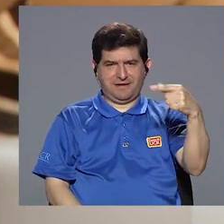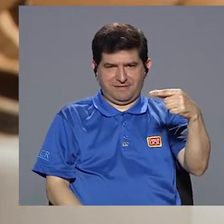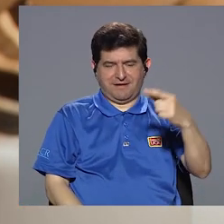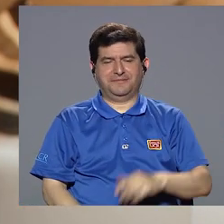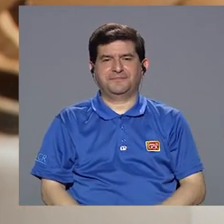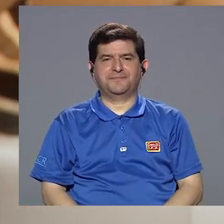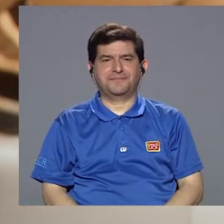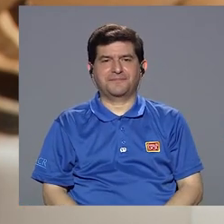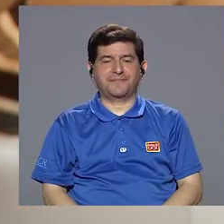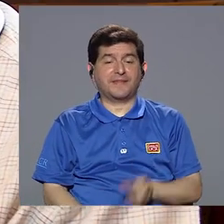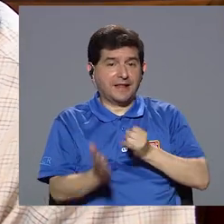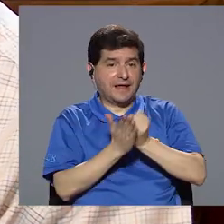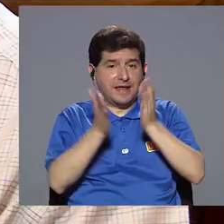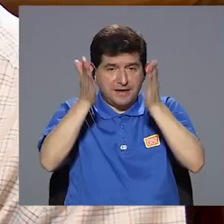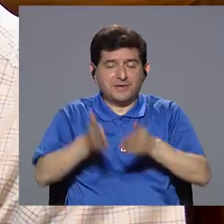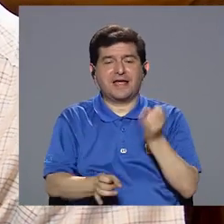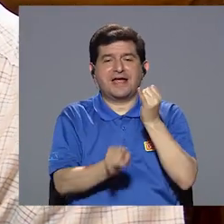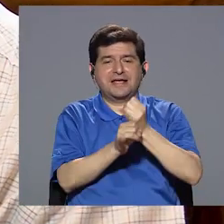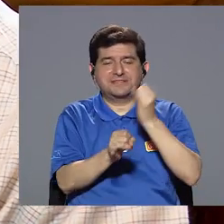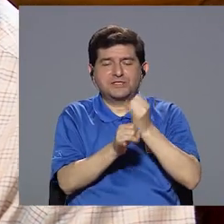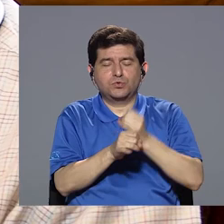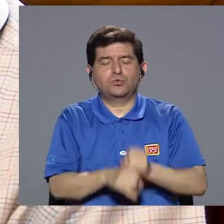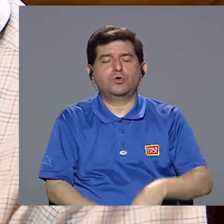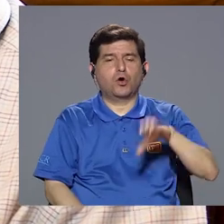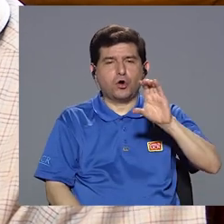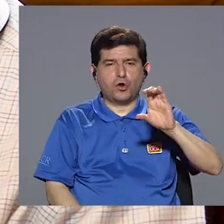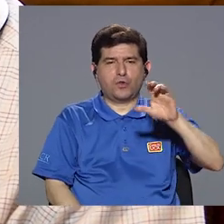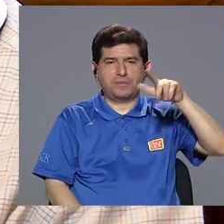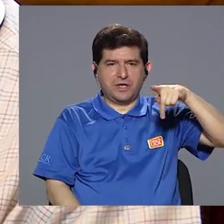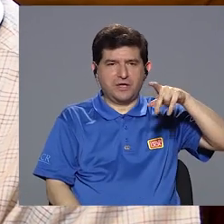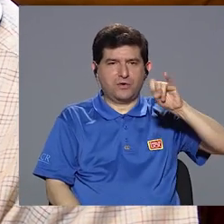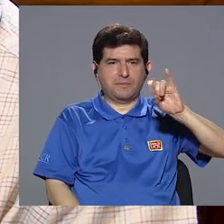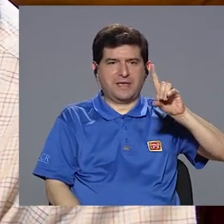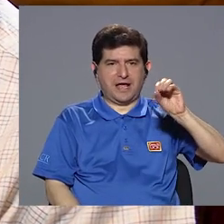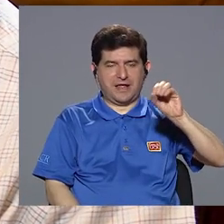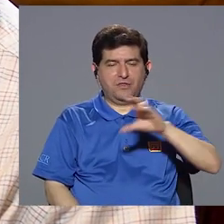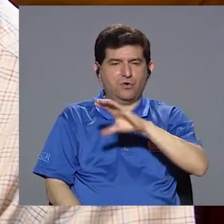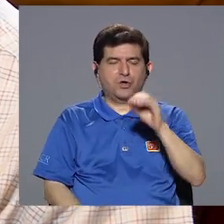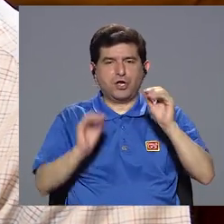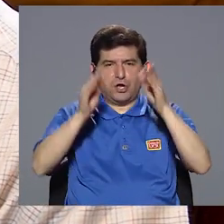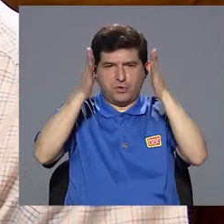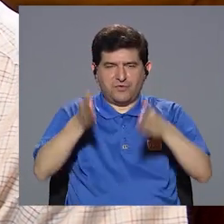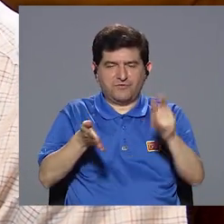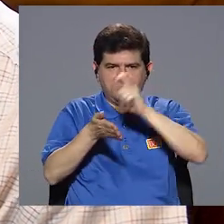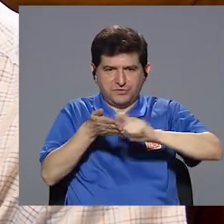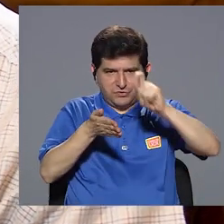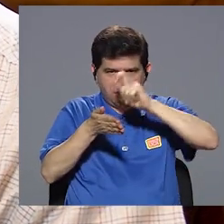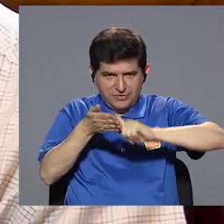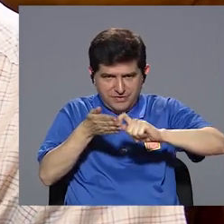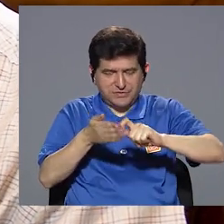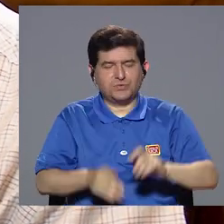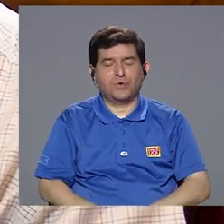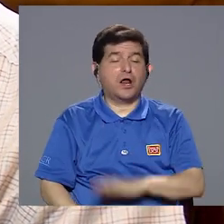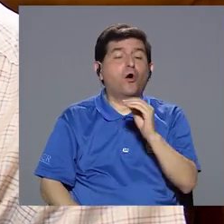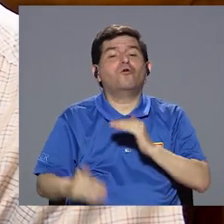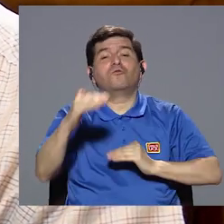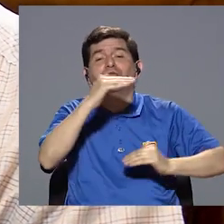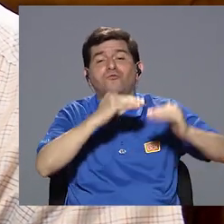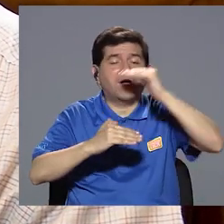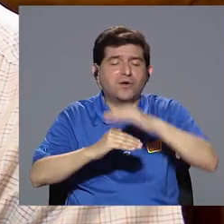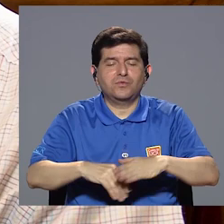es el investigador del instituto clodomiro picado y también profesor de la escuela